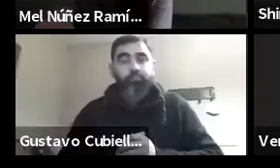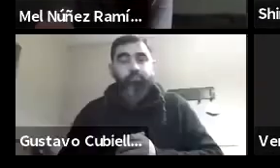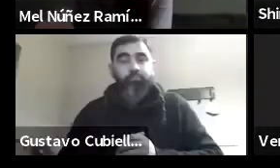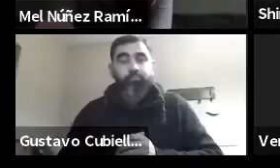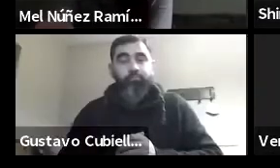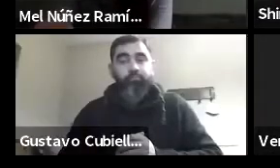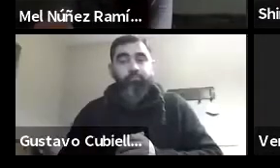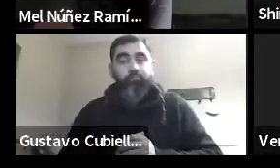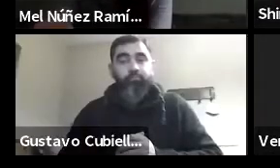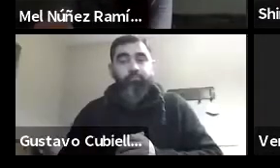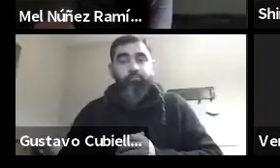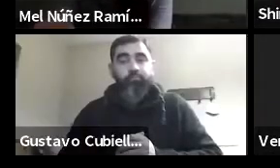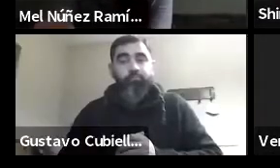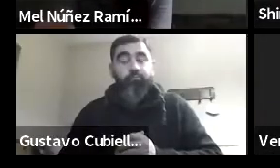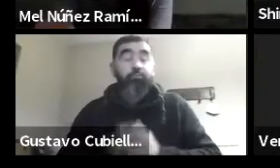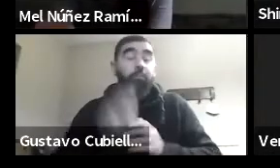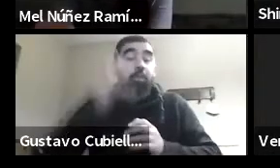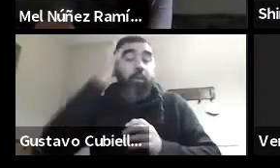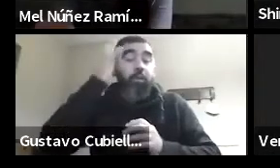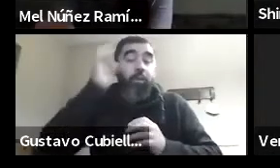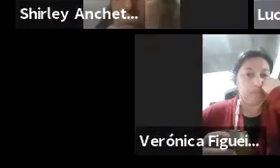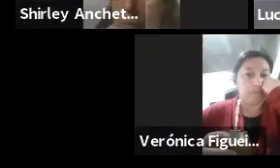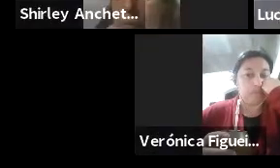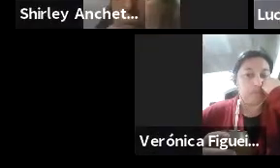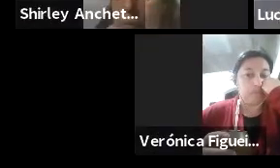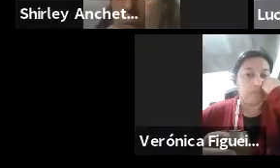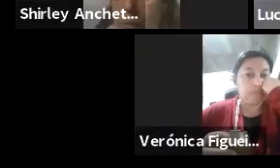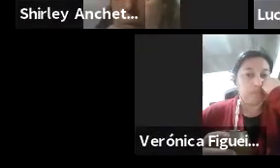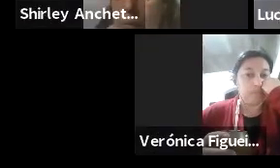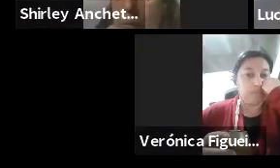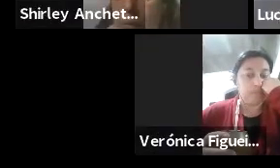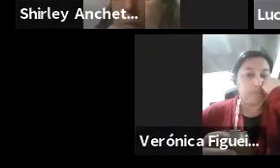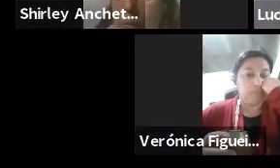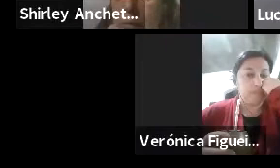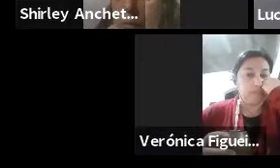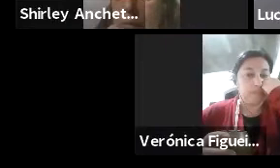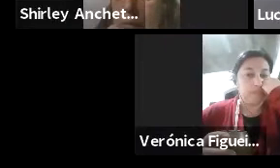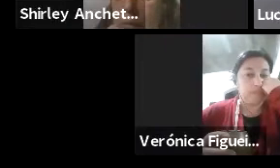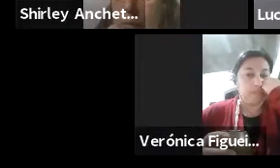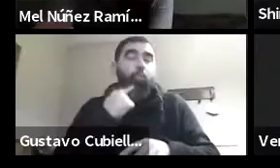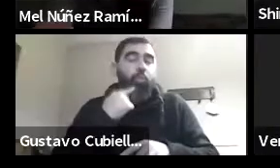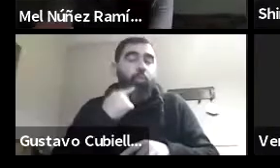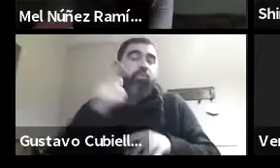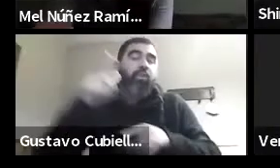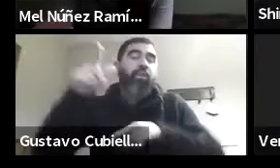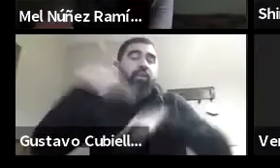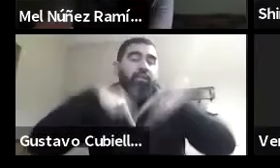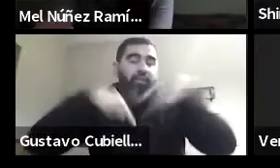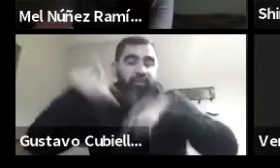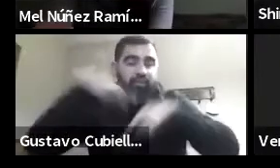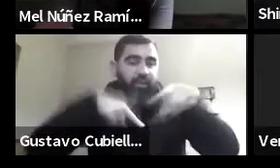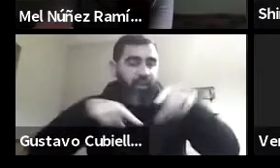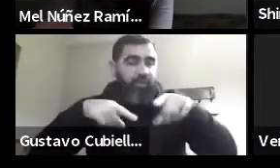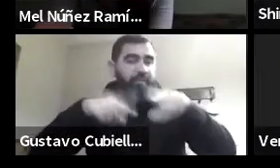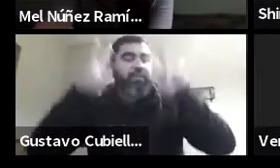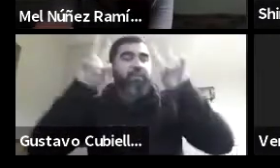Bueno, creo que no hay más nada para agregar, porque los demás son datos que tienen que ver con iniciación del trámite y cuestiones más